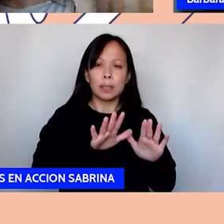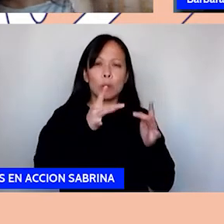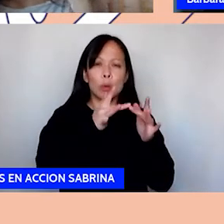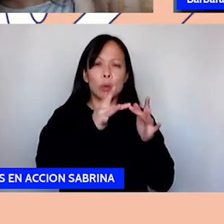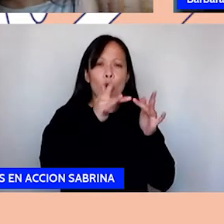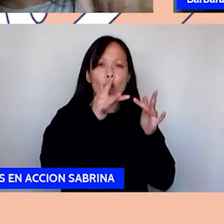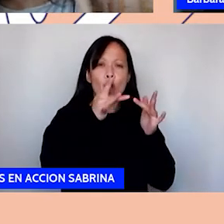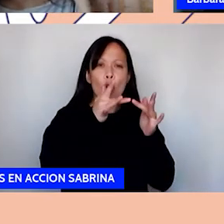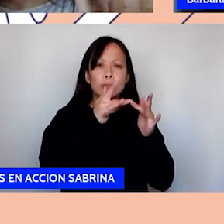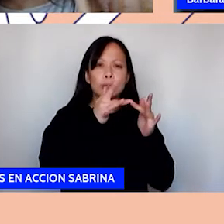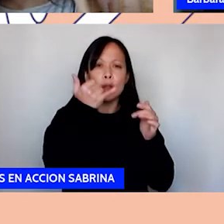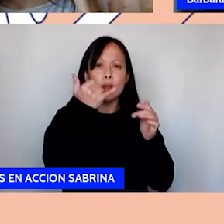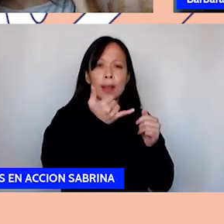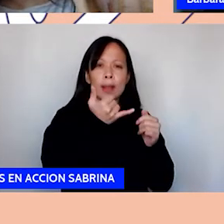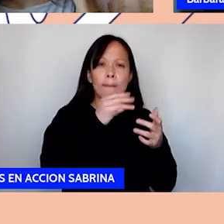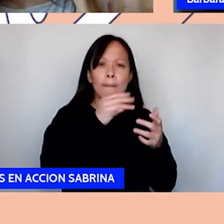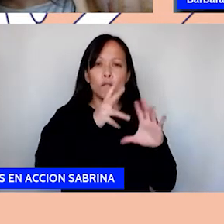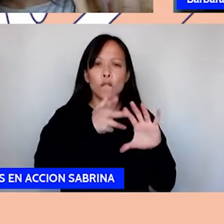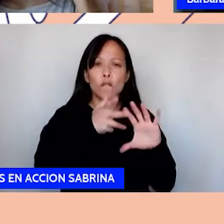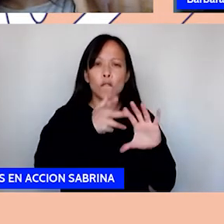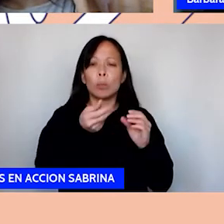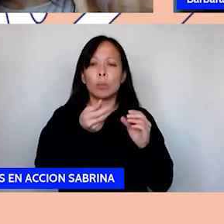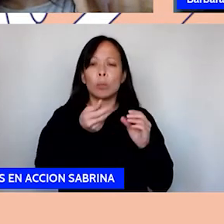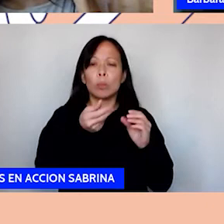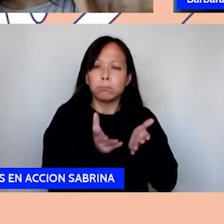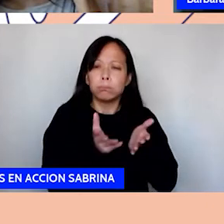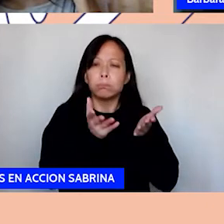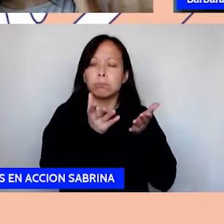con quien colaborar o que las pueden apoyar, y nosotros creamos espacios